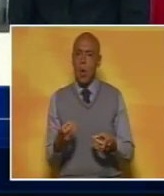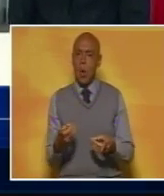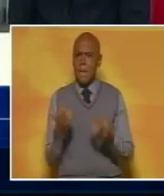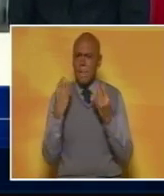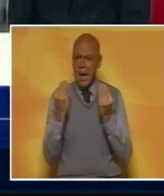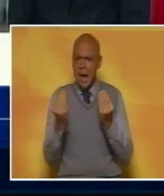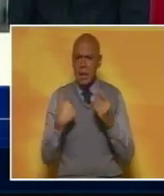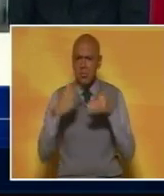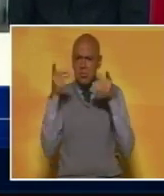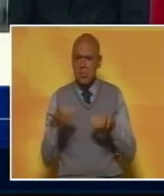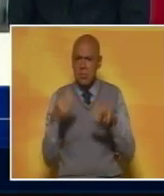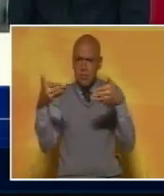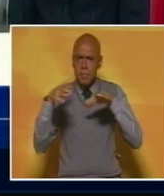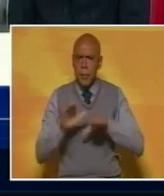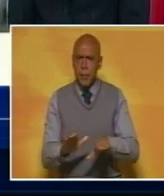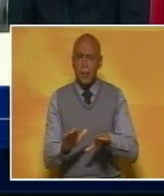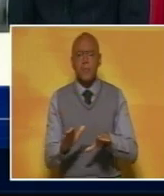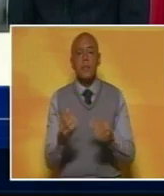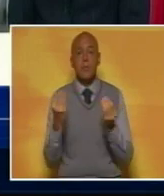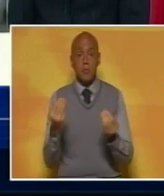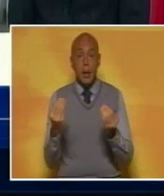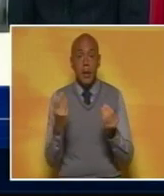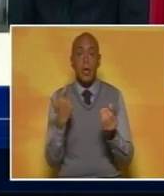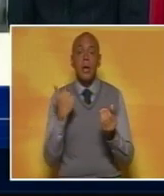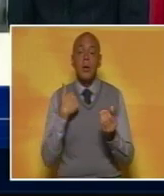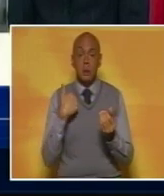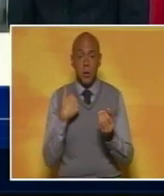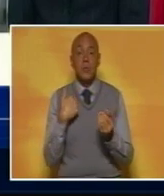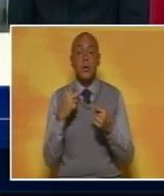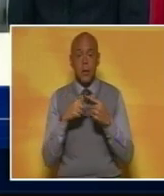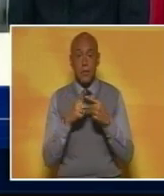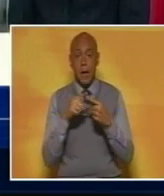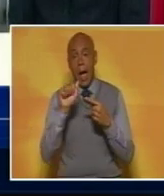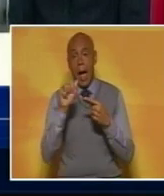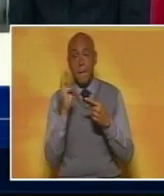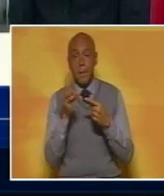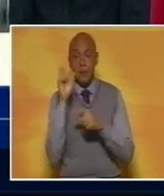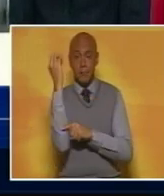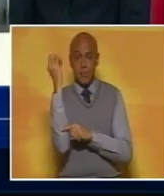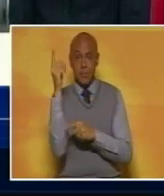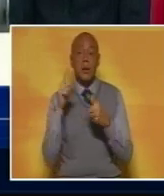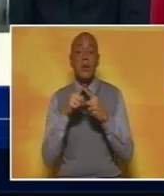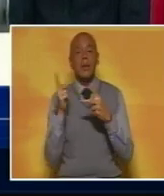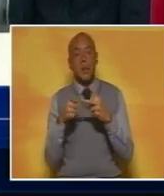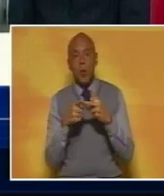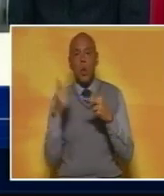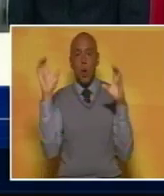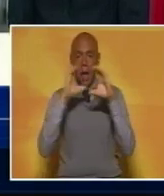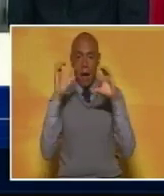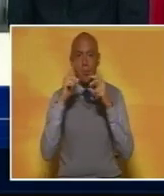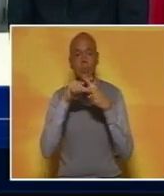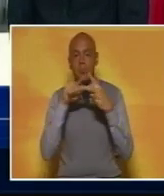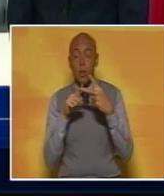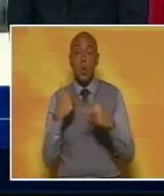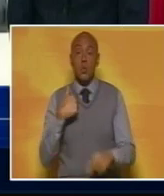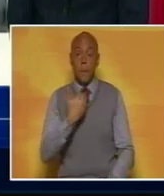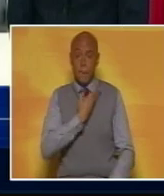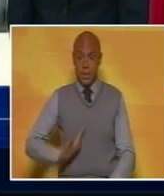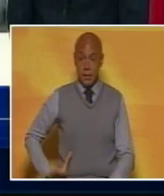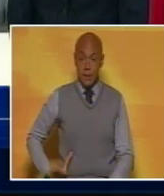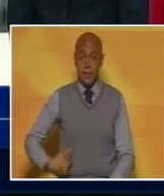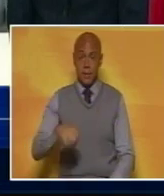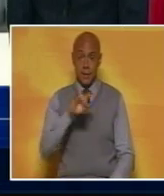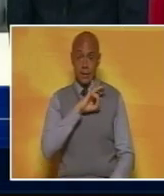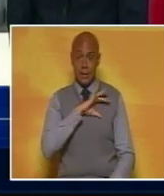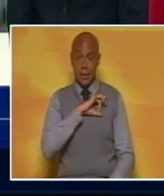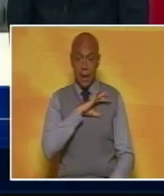significar tanto para la PEC como para la COP. Pero como presidente de todos los chilenos,